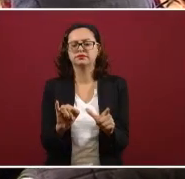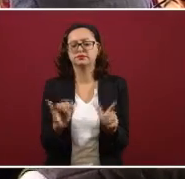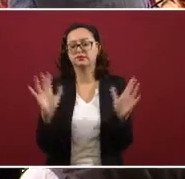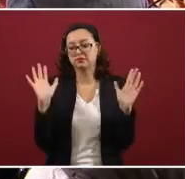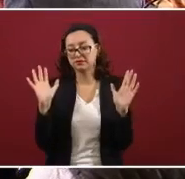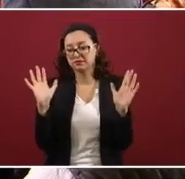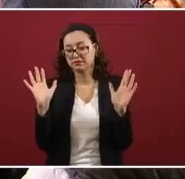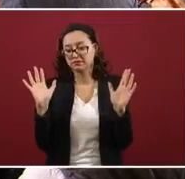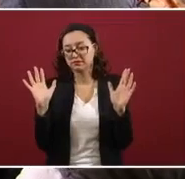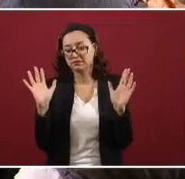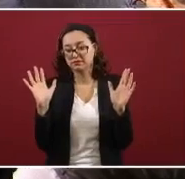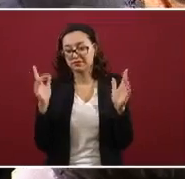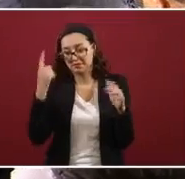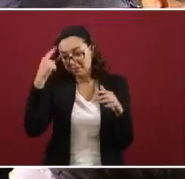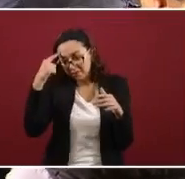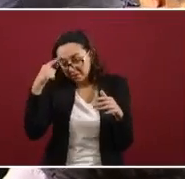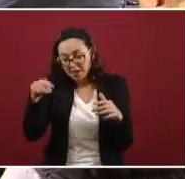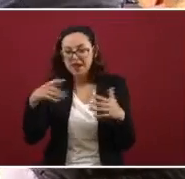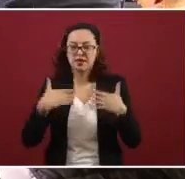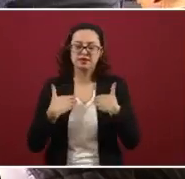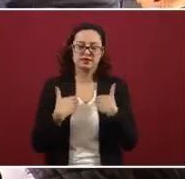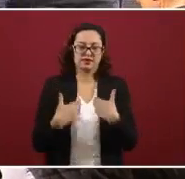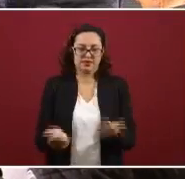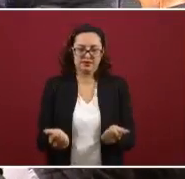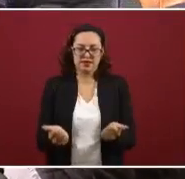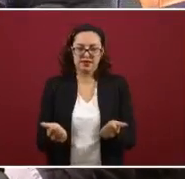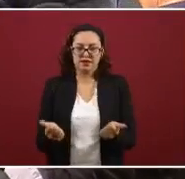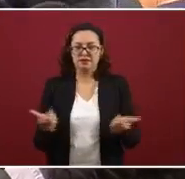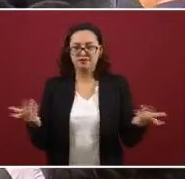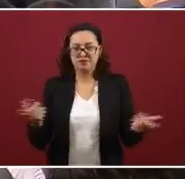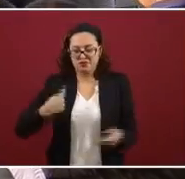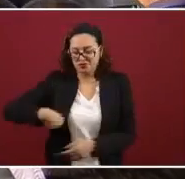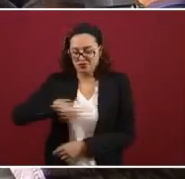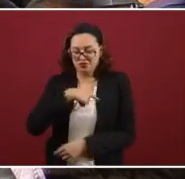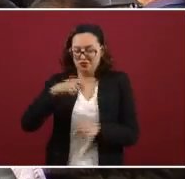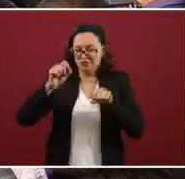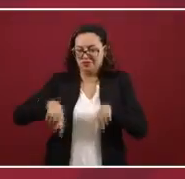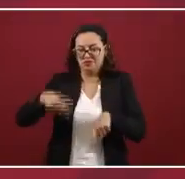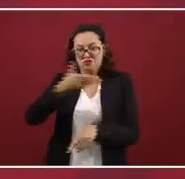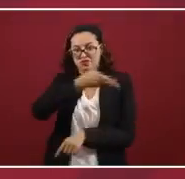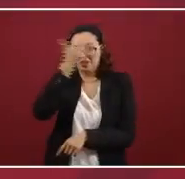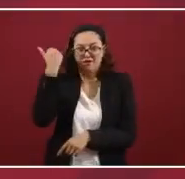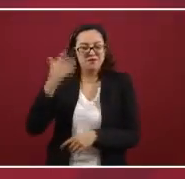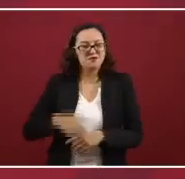Digo, porque para entendernos, si aquí nosotros no lo sabemos,